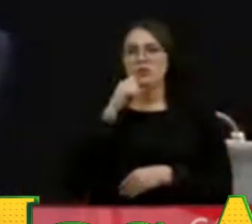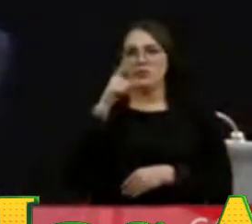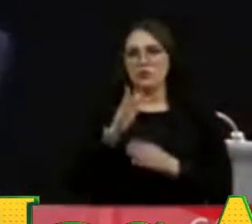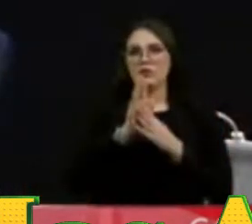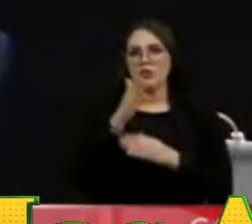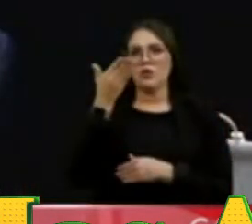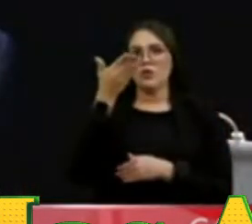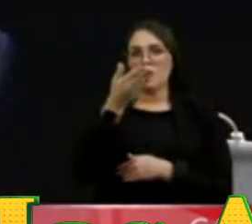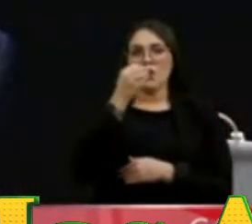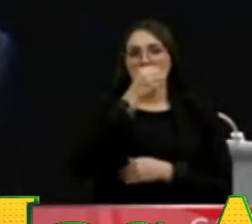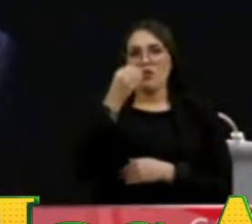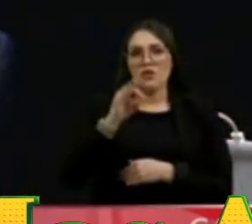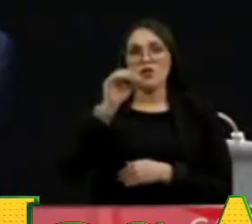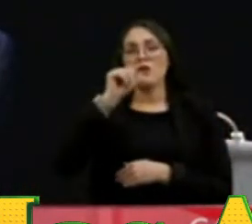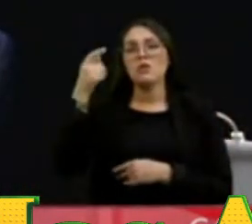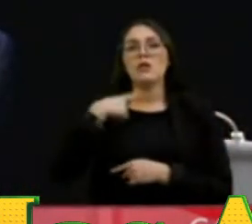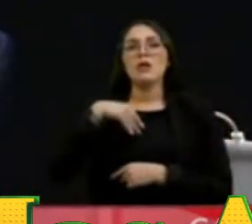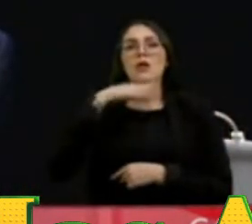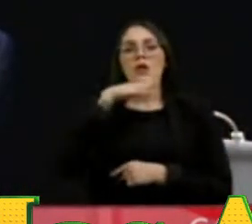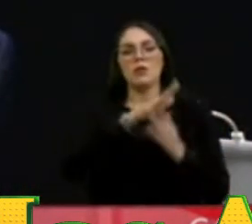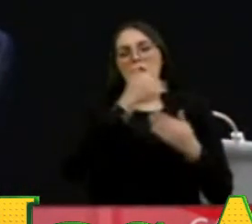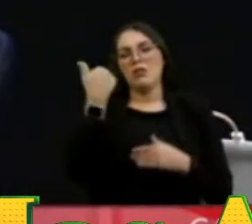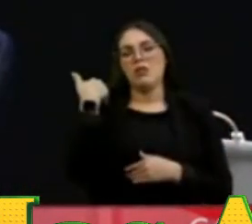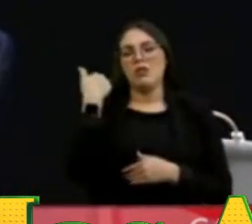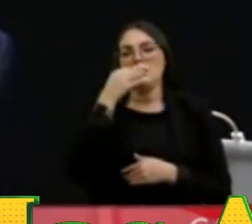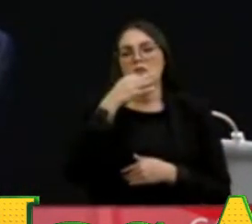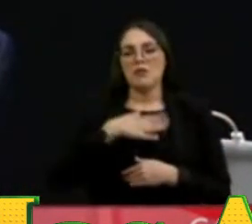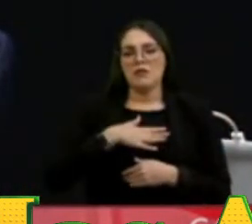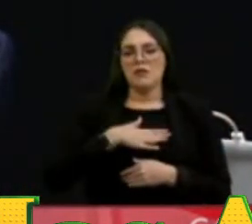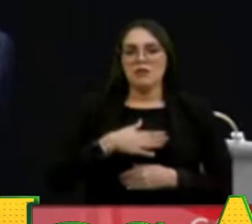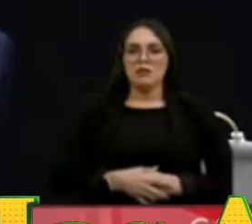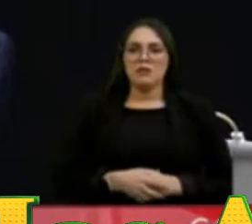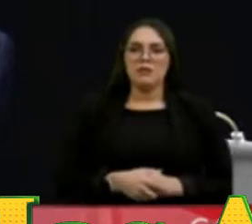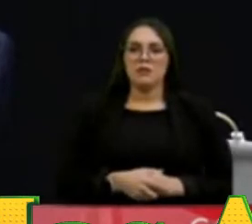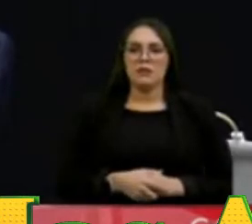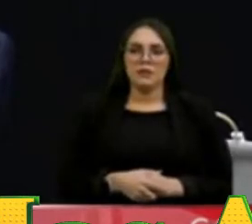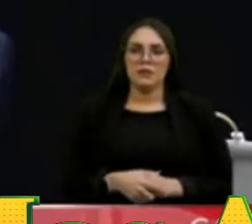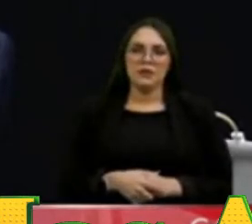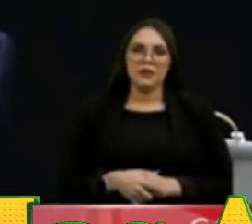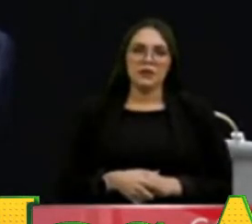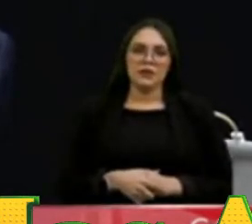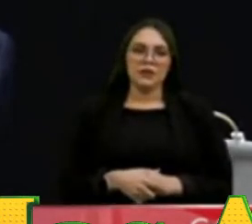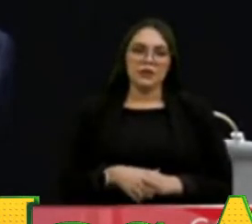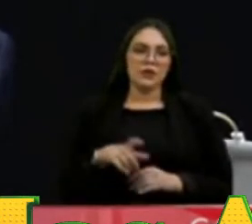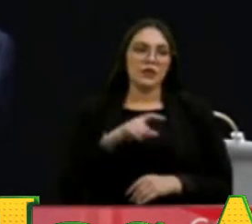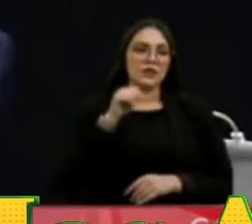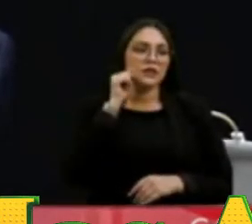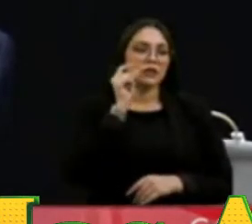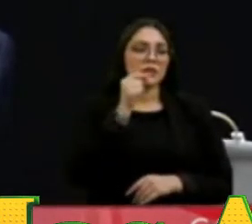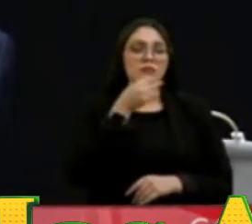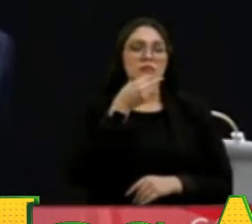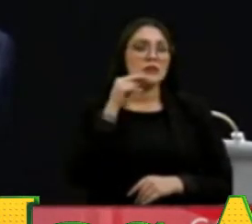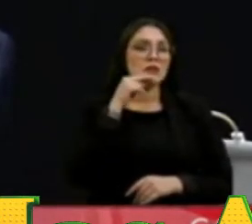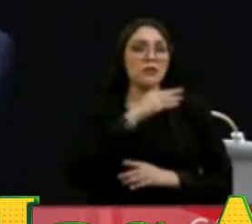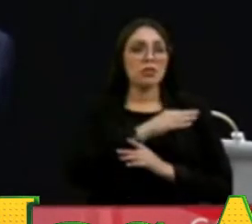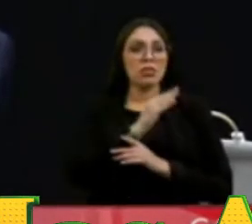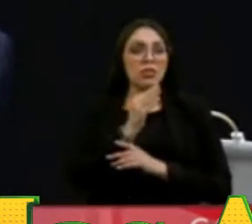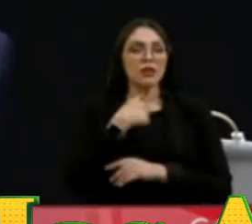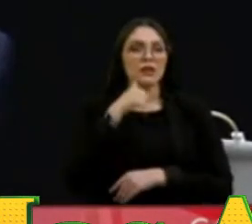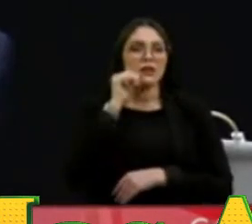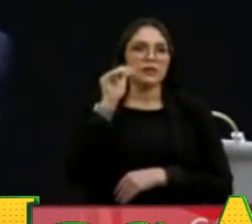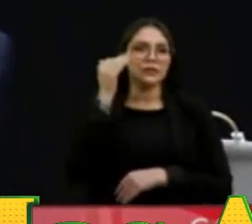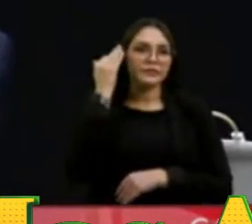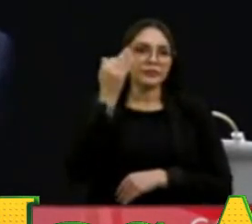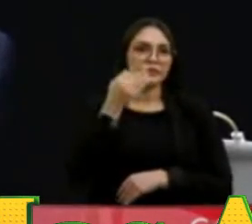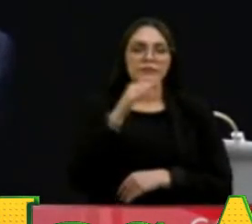tarea por si alguien aquí se descuidara. Hoy he estado desde el primer segundo que se pasan recordándole a los oradores que su